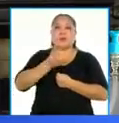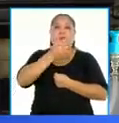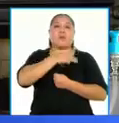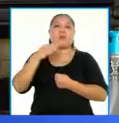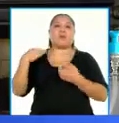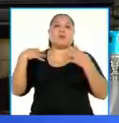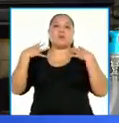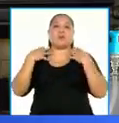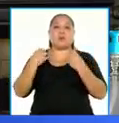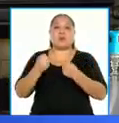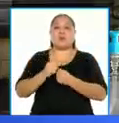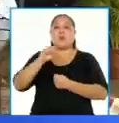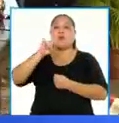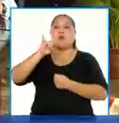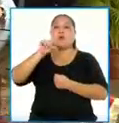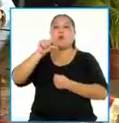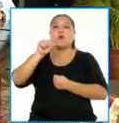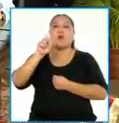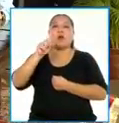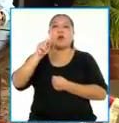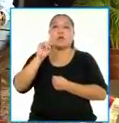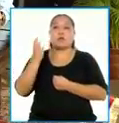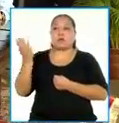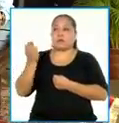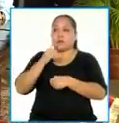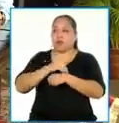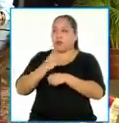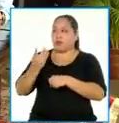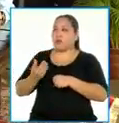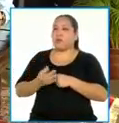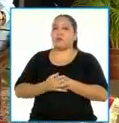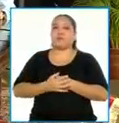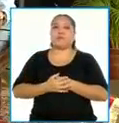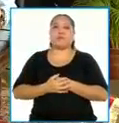Salud, Óscar Ugarte. Doctor Ugarte.